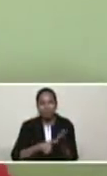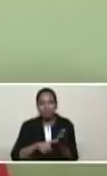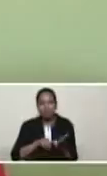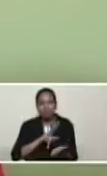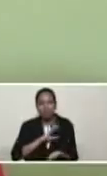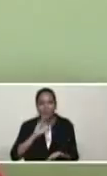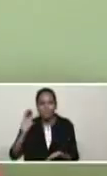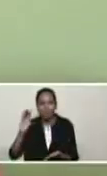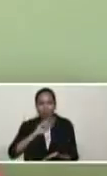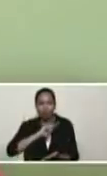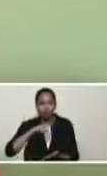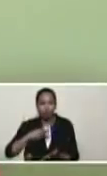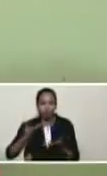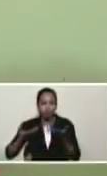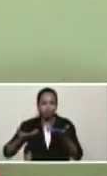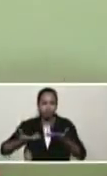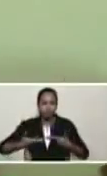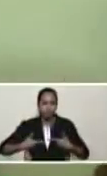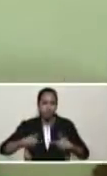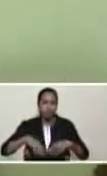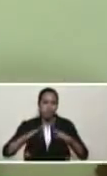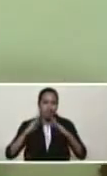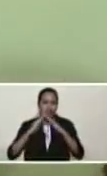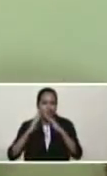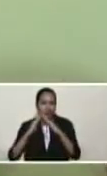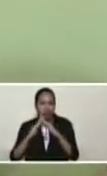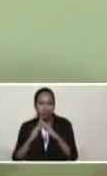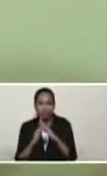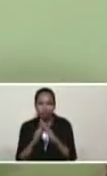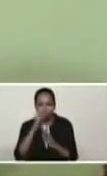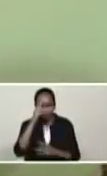recibiendo este hogar digno.